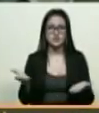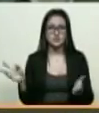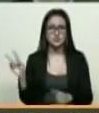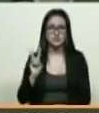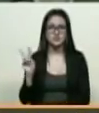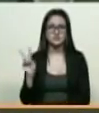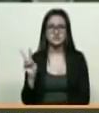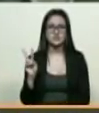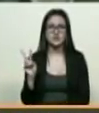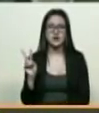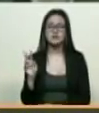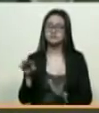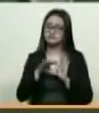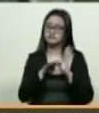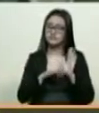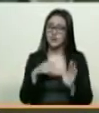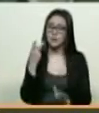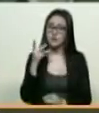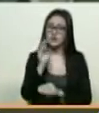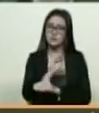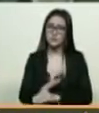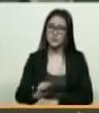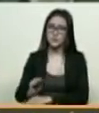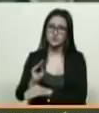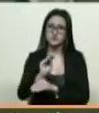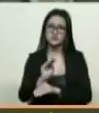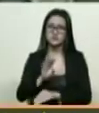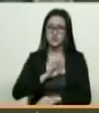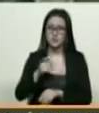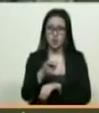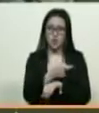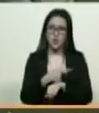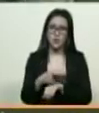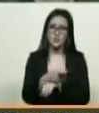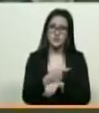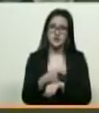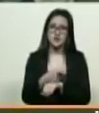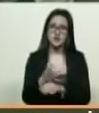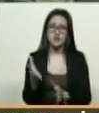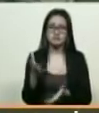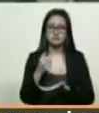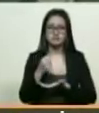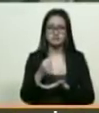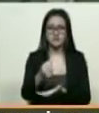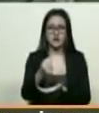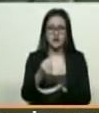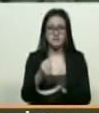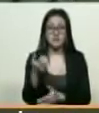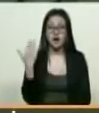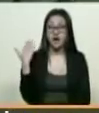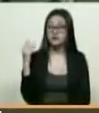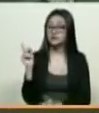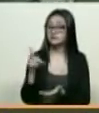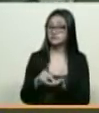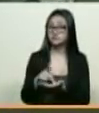como parte de la política de protección del gobierno bolivariano. Combos CLAC que no habían